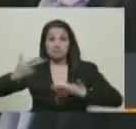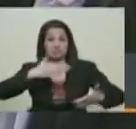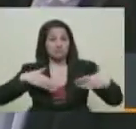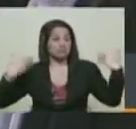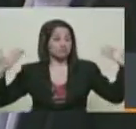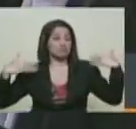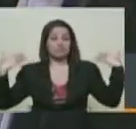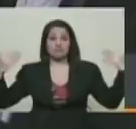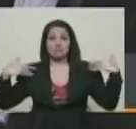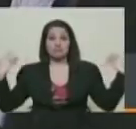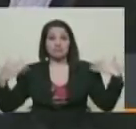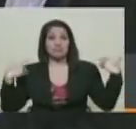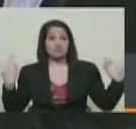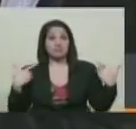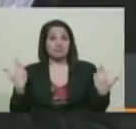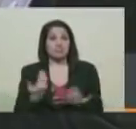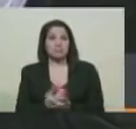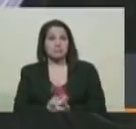celebrando.